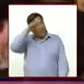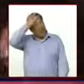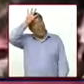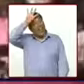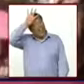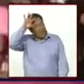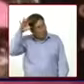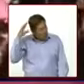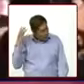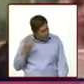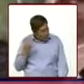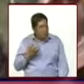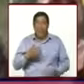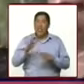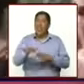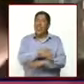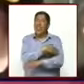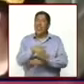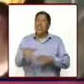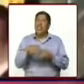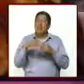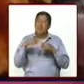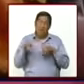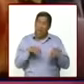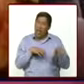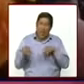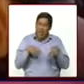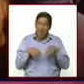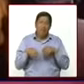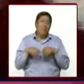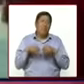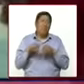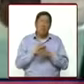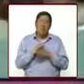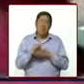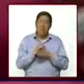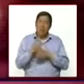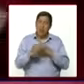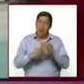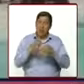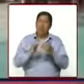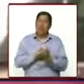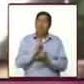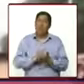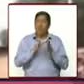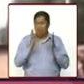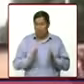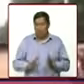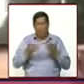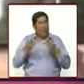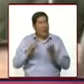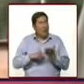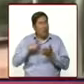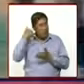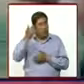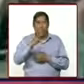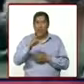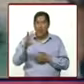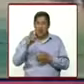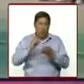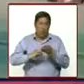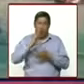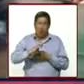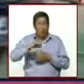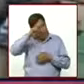Tarija. Calles y avenidas de Tarija son matizadas por folclore, por ensayos y prácticas de paso por los universitarios, ya que este próximo 26 de